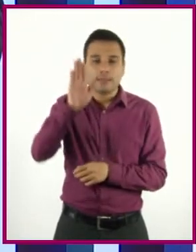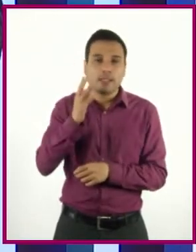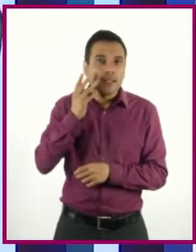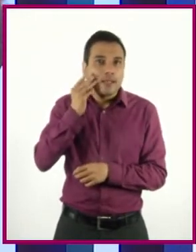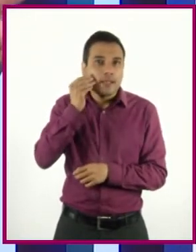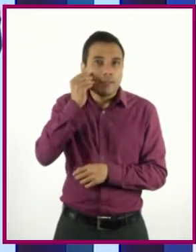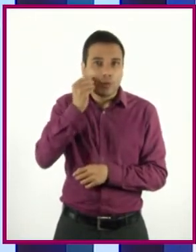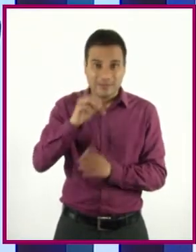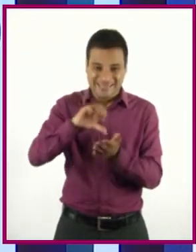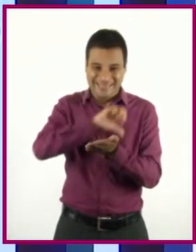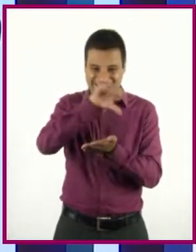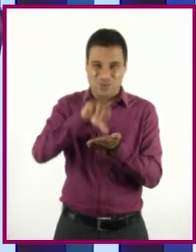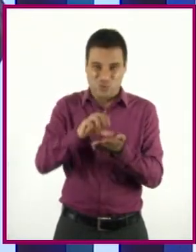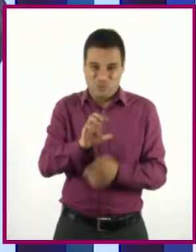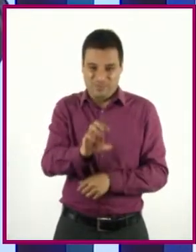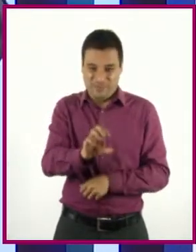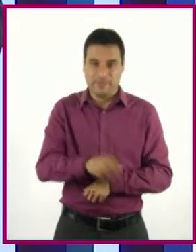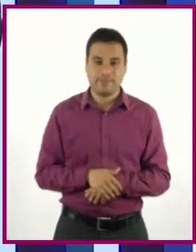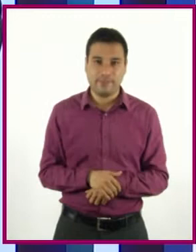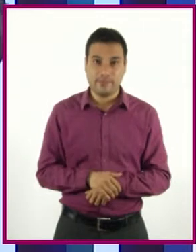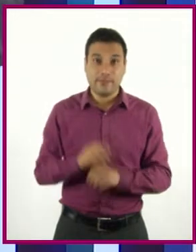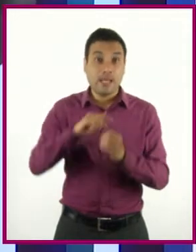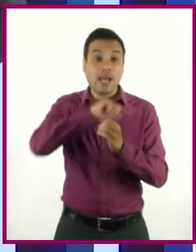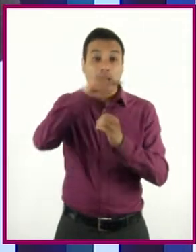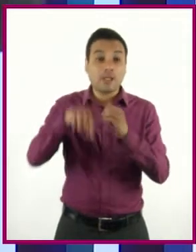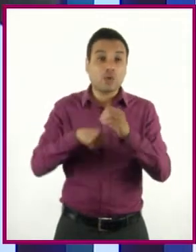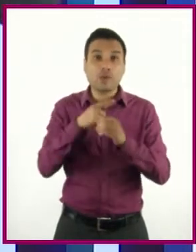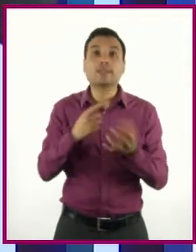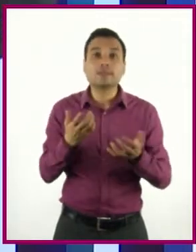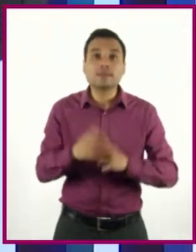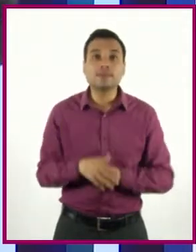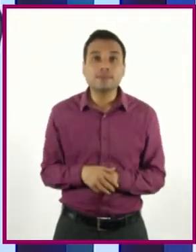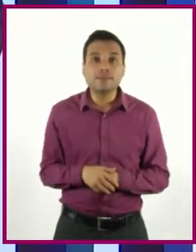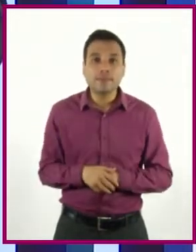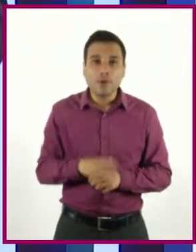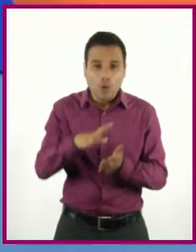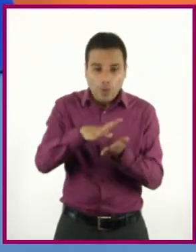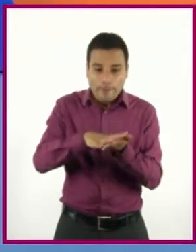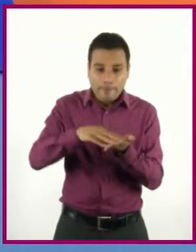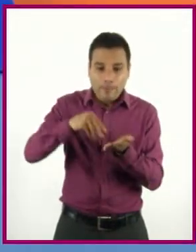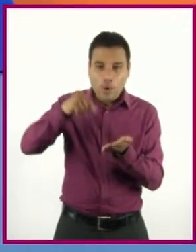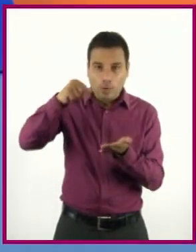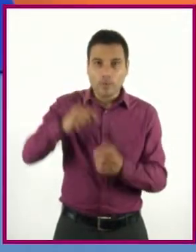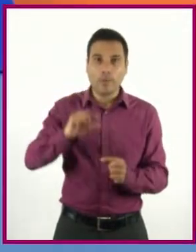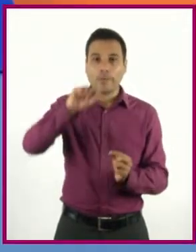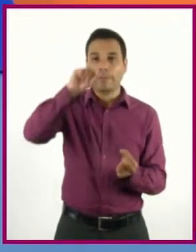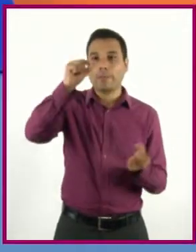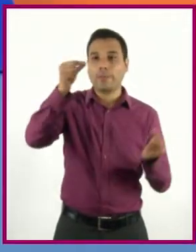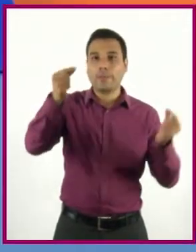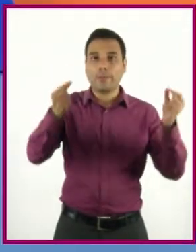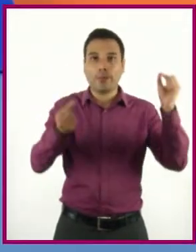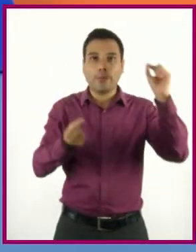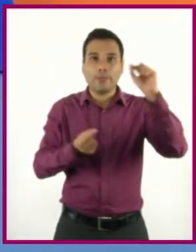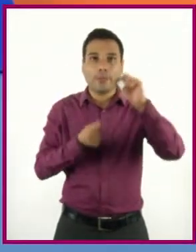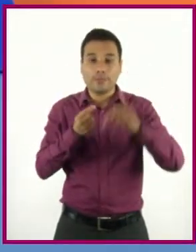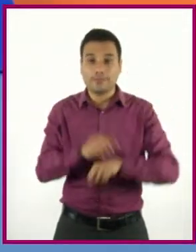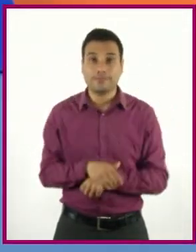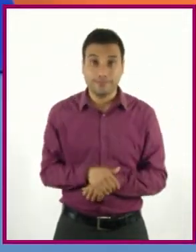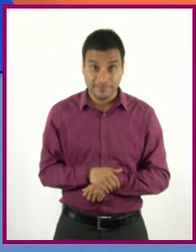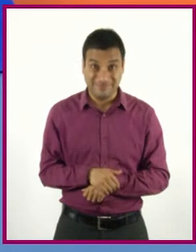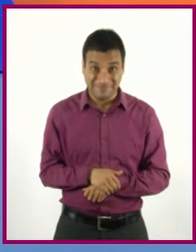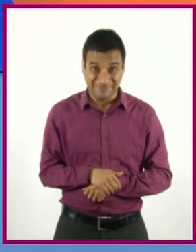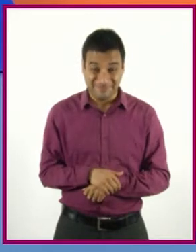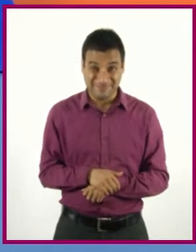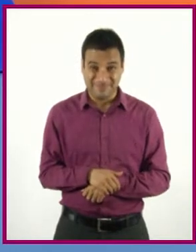cancha, mientras que los electrones serían partículas de polvo flotando en el aire. Entonces, podríamos decir que la